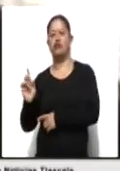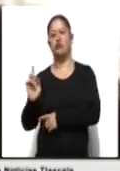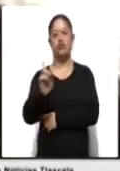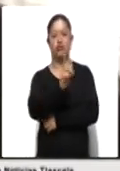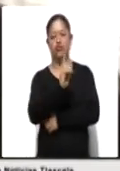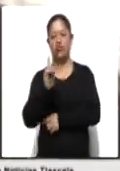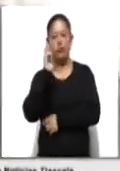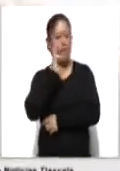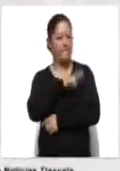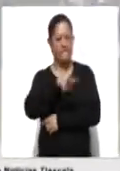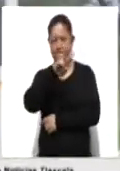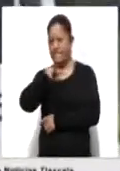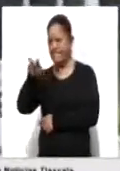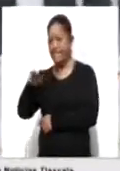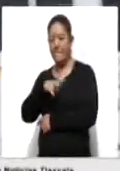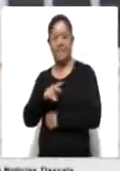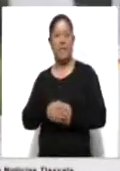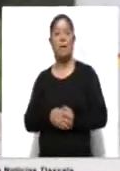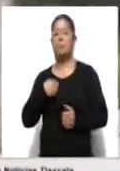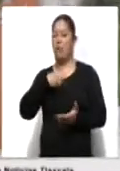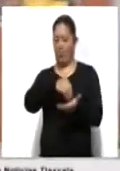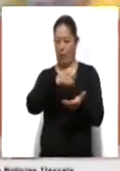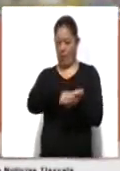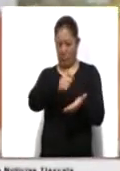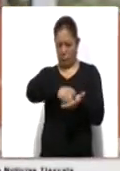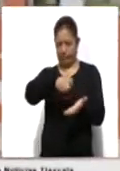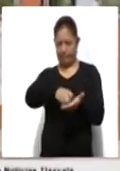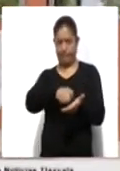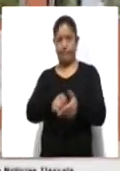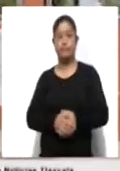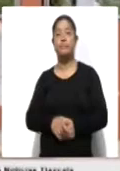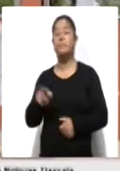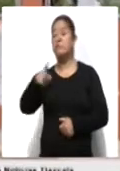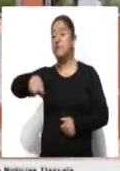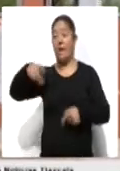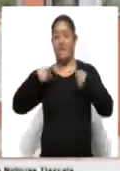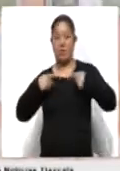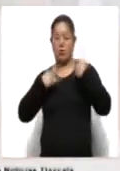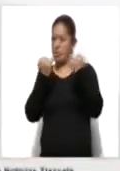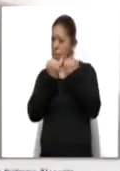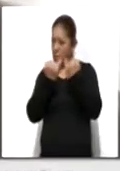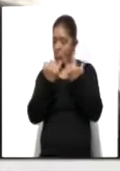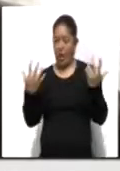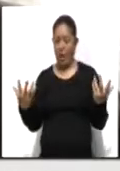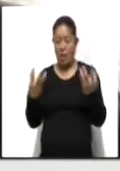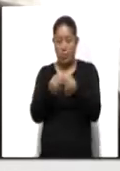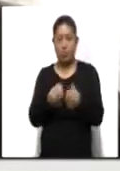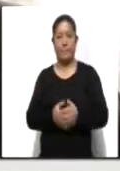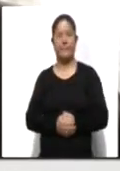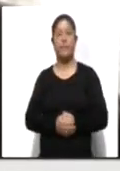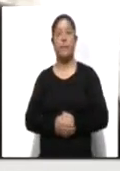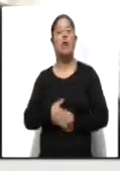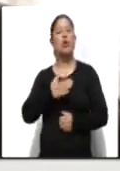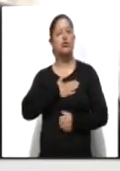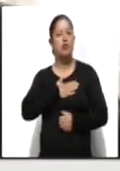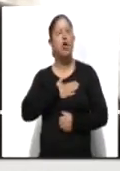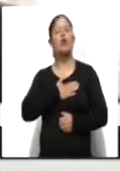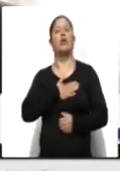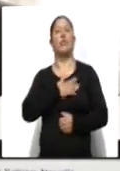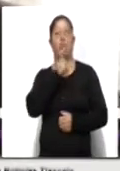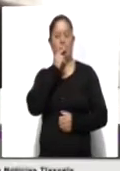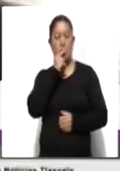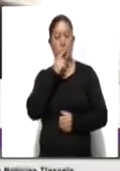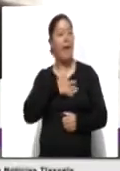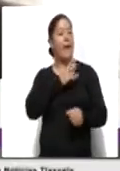bitácora con esos tipos de rondines. A estas acciones se ha sumado la ciudadanía, indicó Elías Arenas. Nosotros como Seguridad Pública invitamos a todos